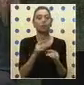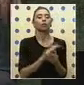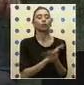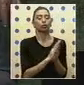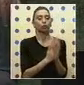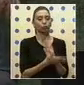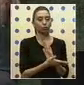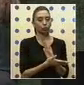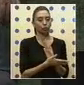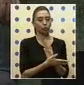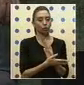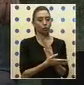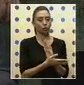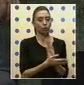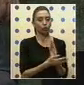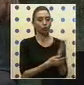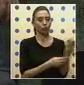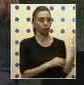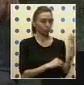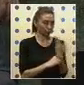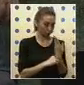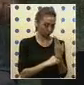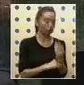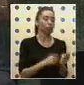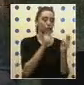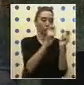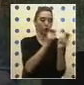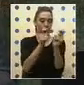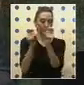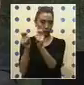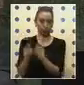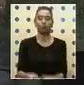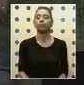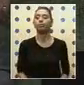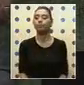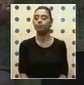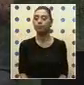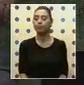todas las comunicaciones y oficios solicitados por usted. Tiene la palabra...